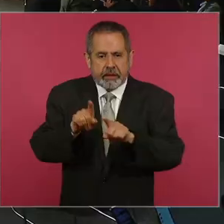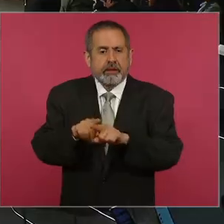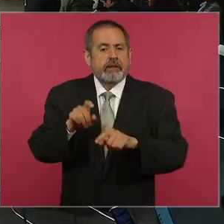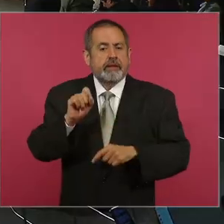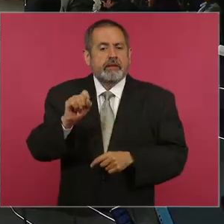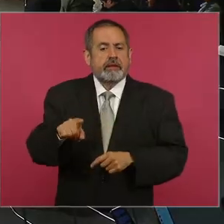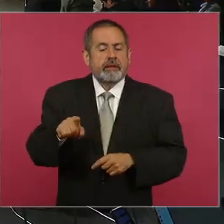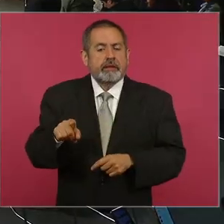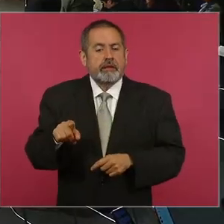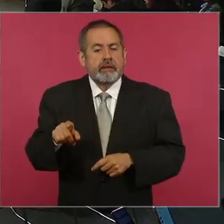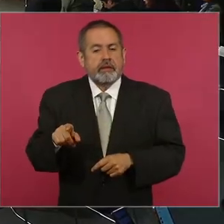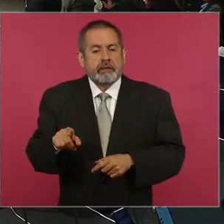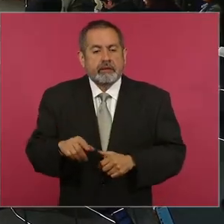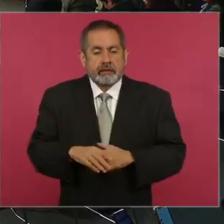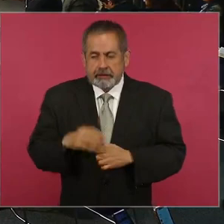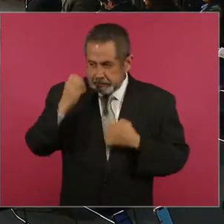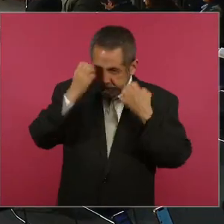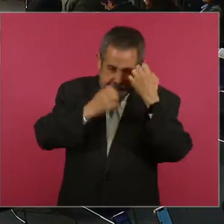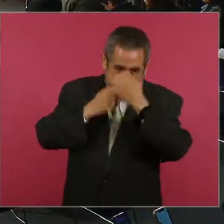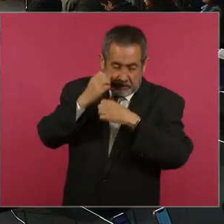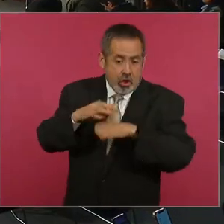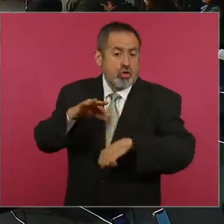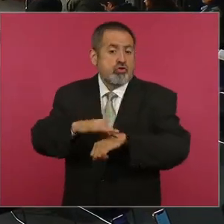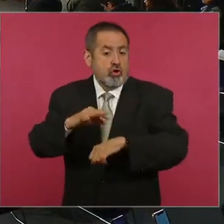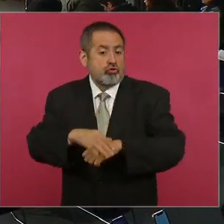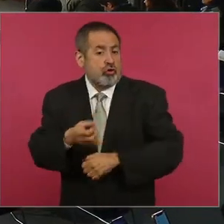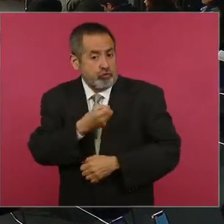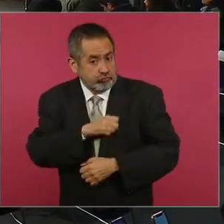parte de evaluación médica